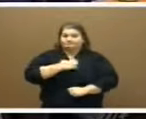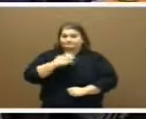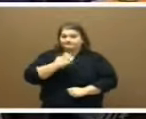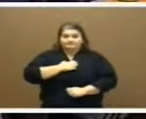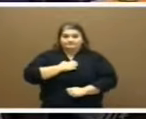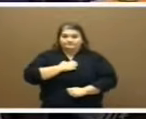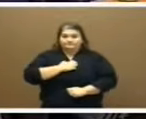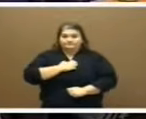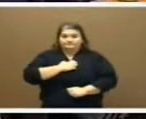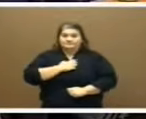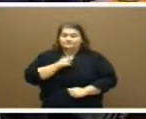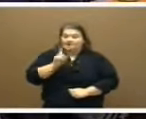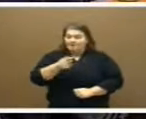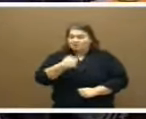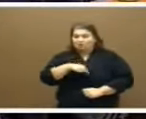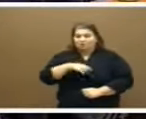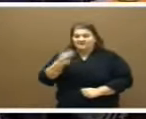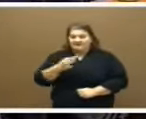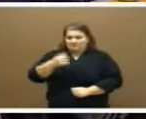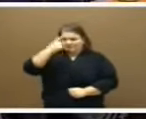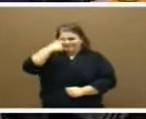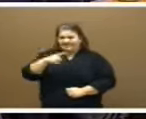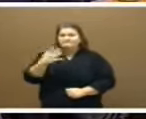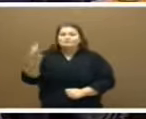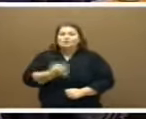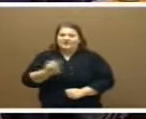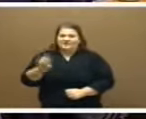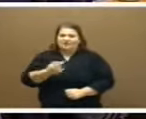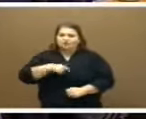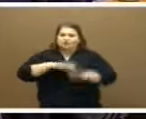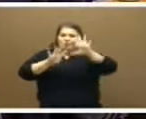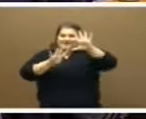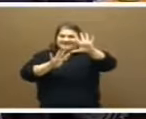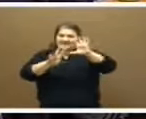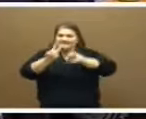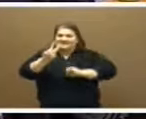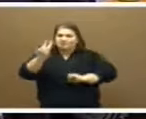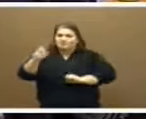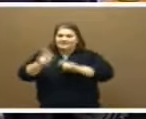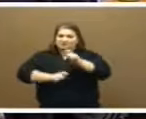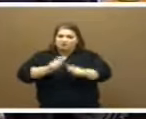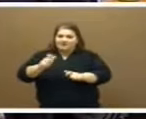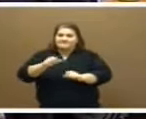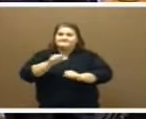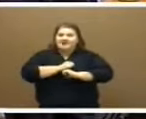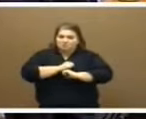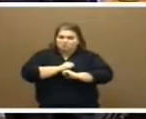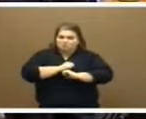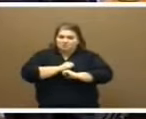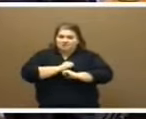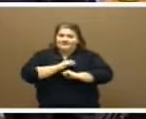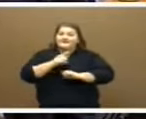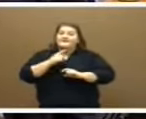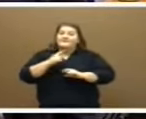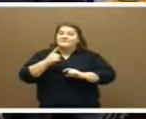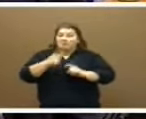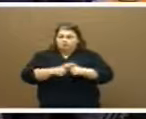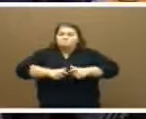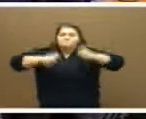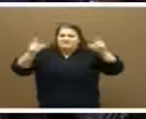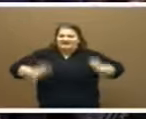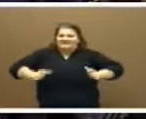no deberíamos también olvidar, y es motivo de prudencia, que tenemos 922 personas en paro, más de las que